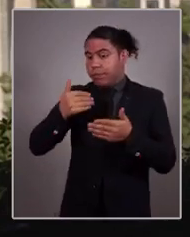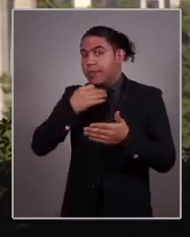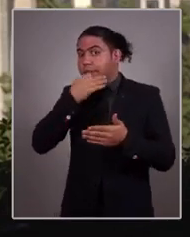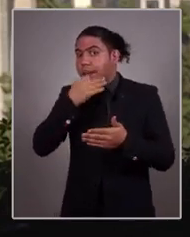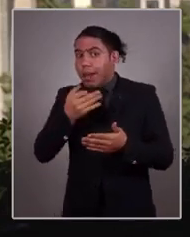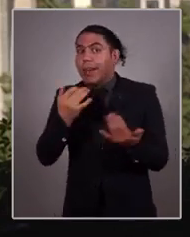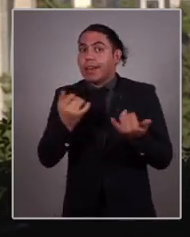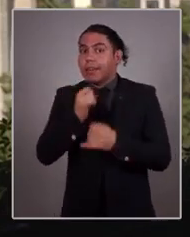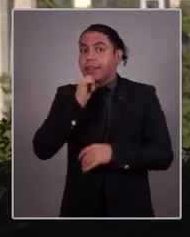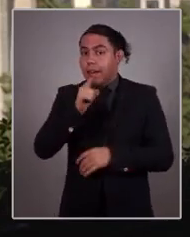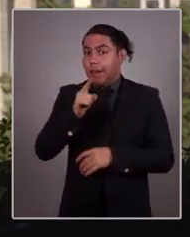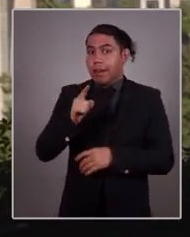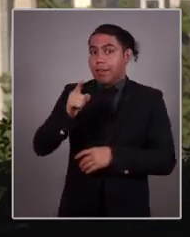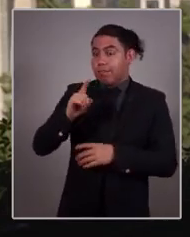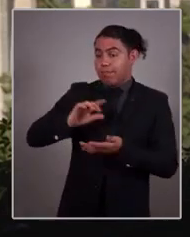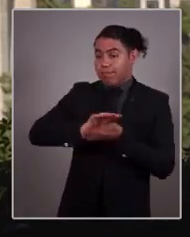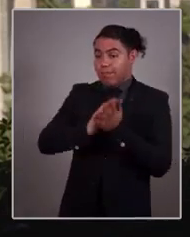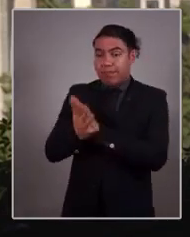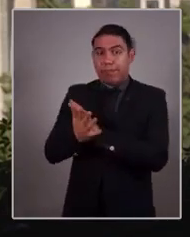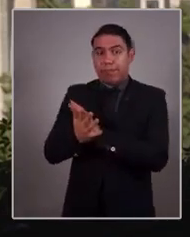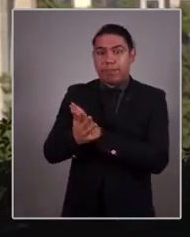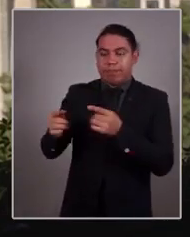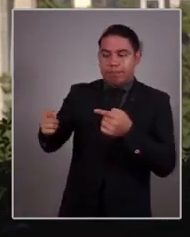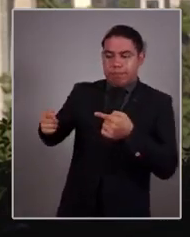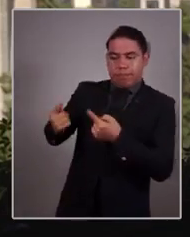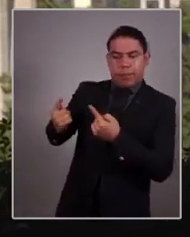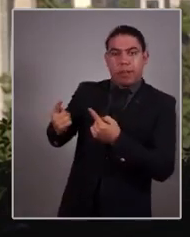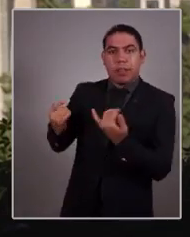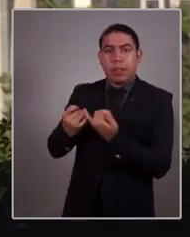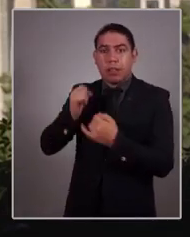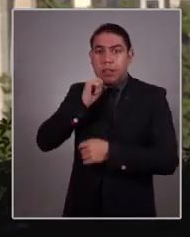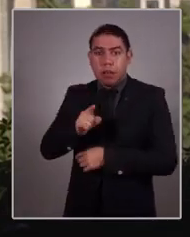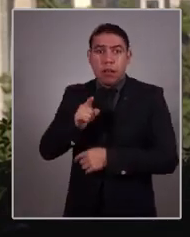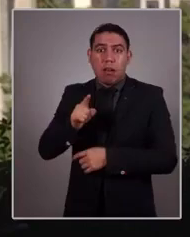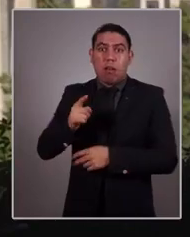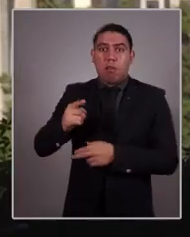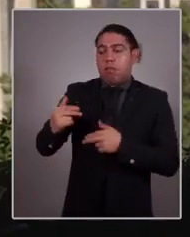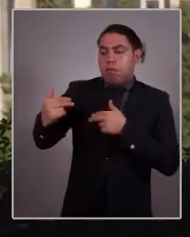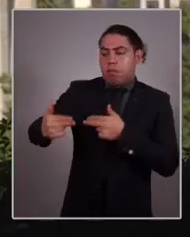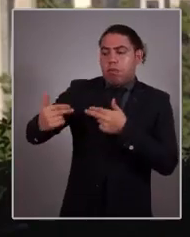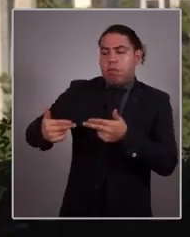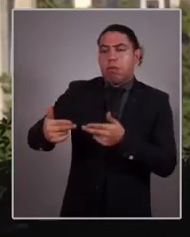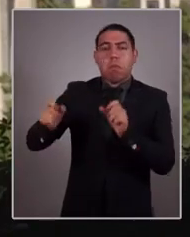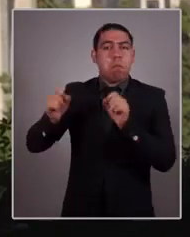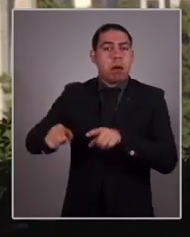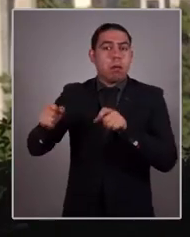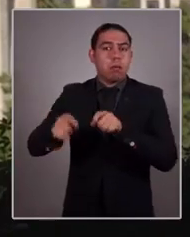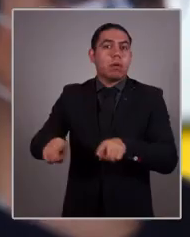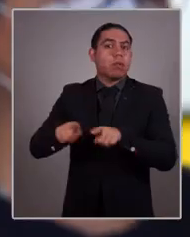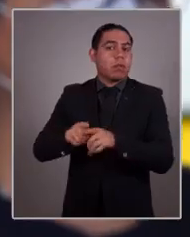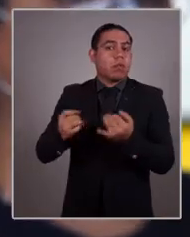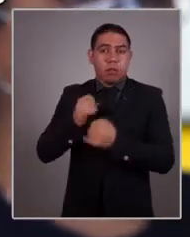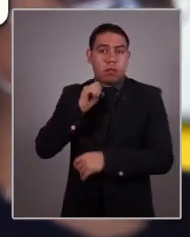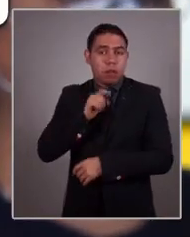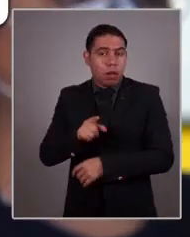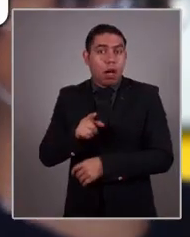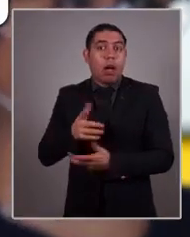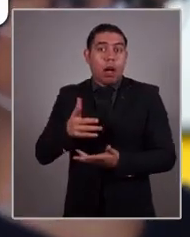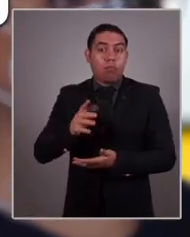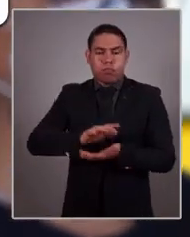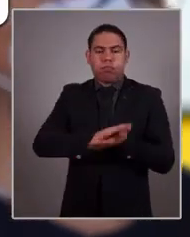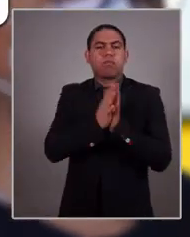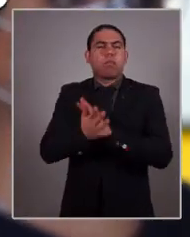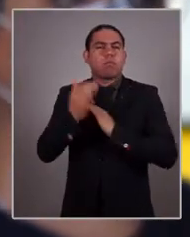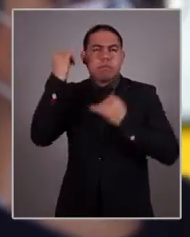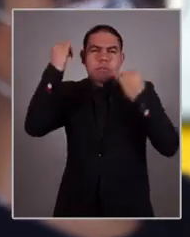la evolución mexicana es incompatible con lo que representa la clase política tradicional y los partidos políticos de siempre. La evolución mexicana